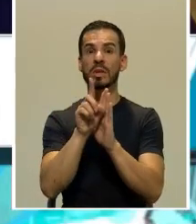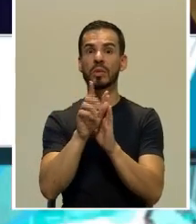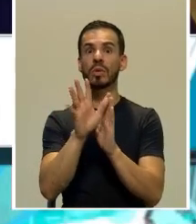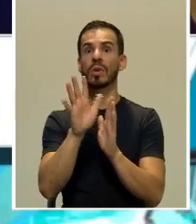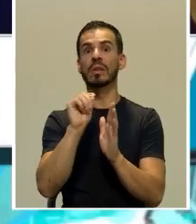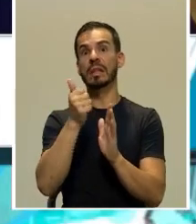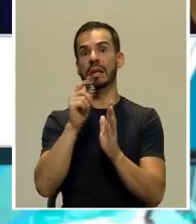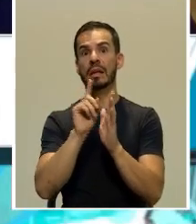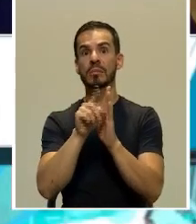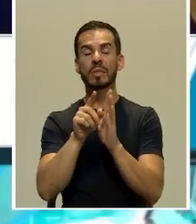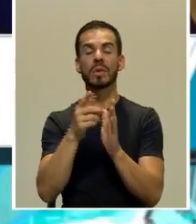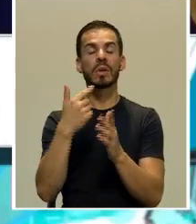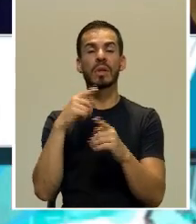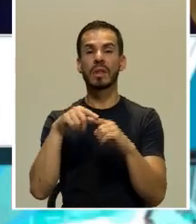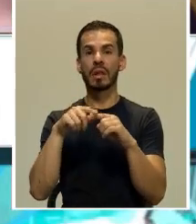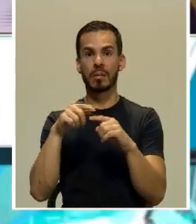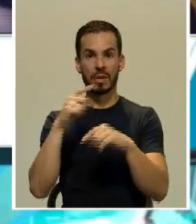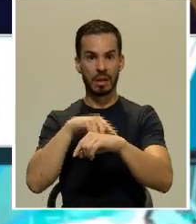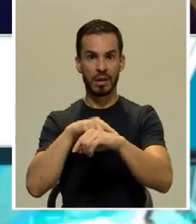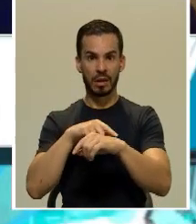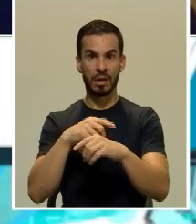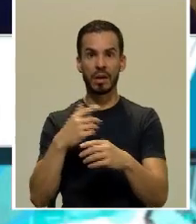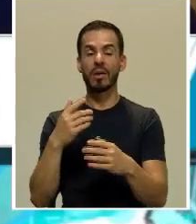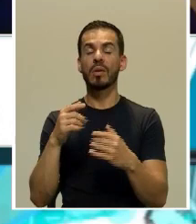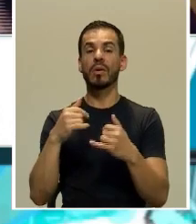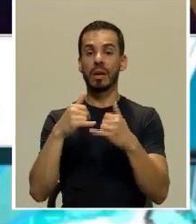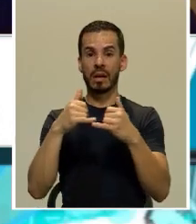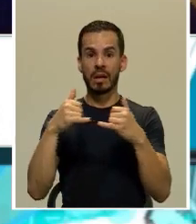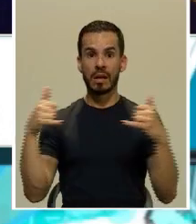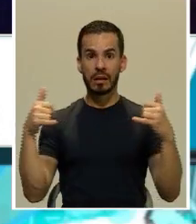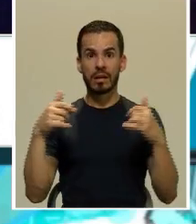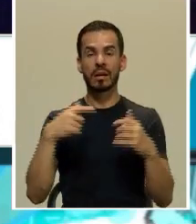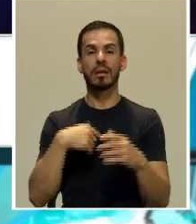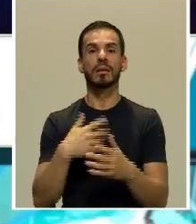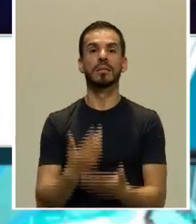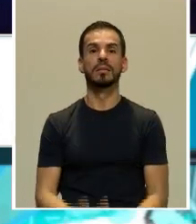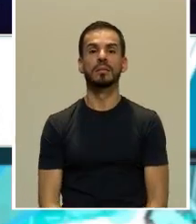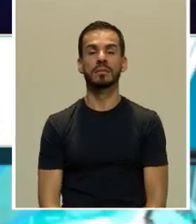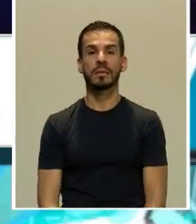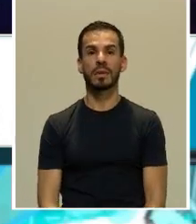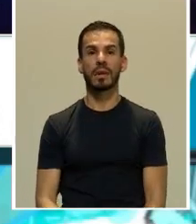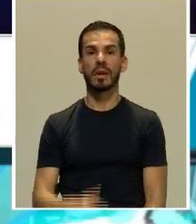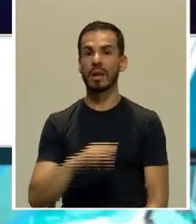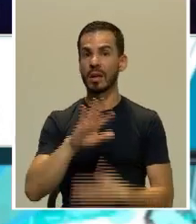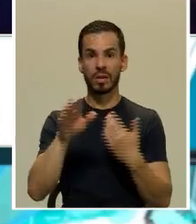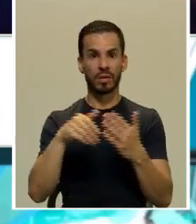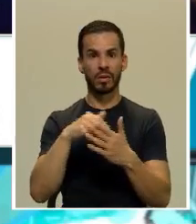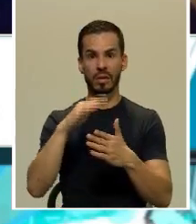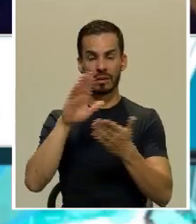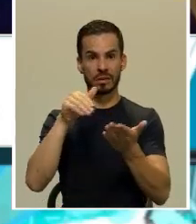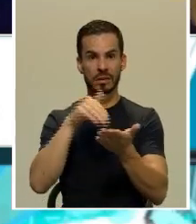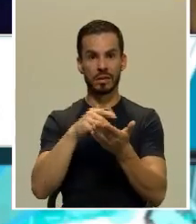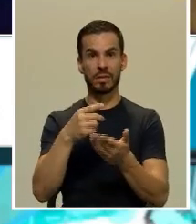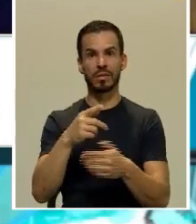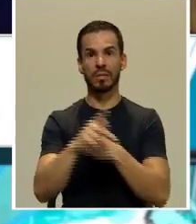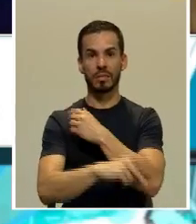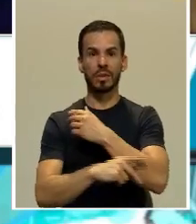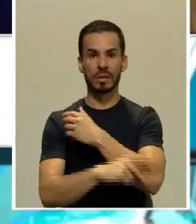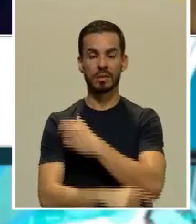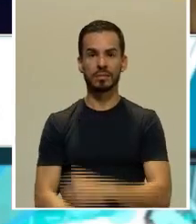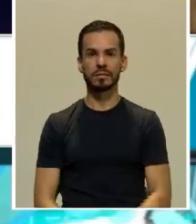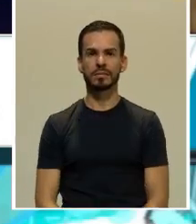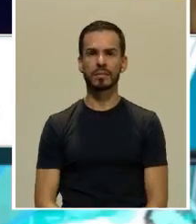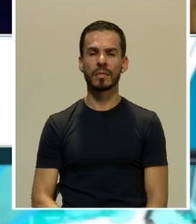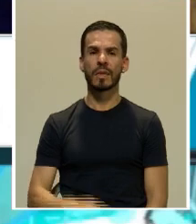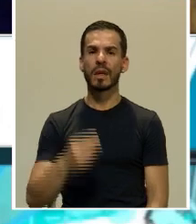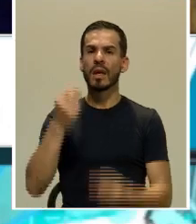hora pico, según la línea, y 15 minutos en hora valle, a través de toda la gama. Don Federico,